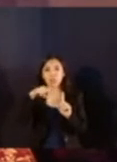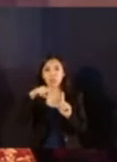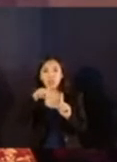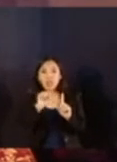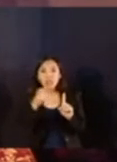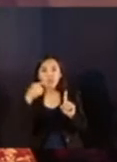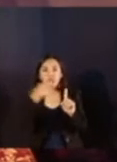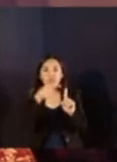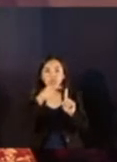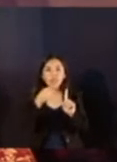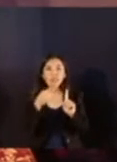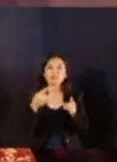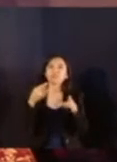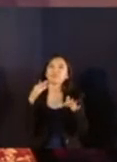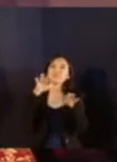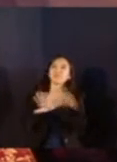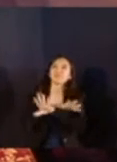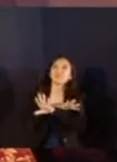sido revolucionario,